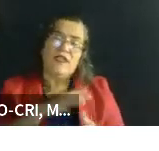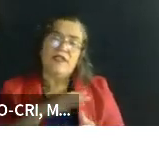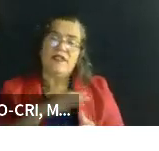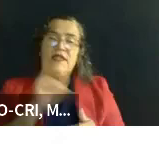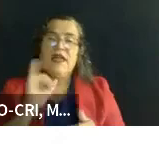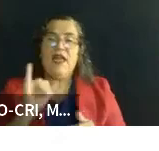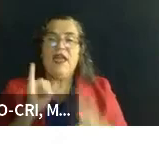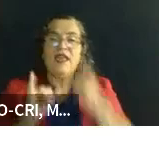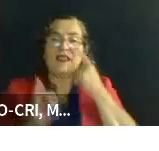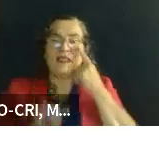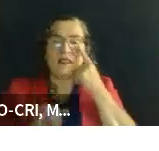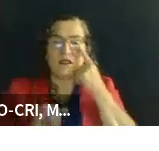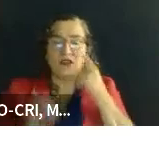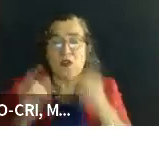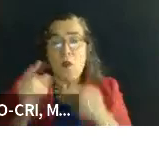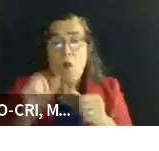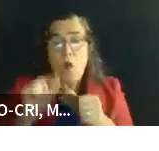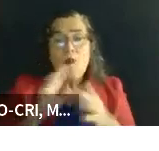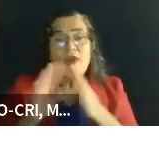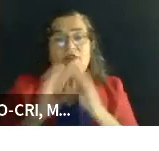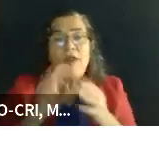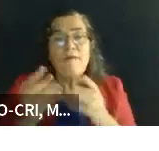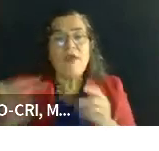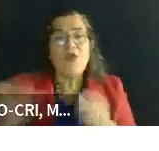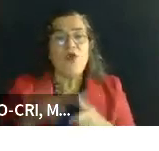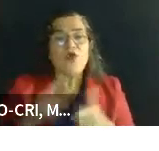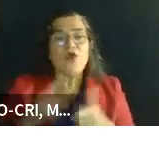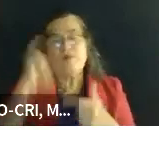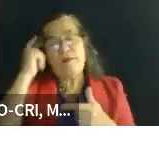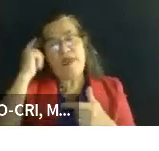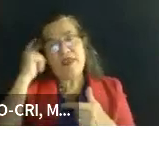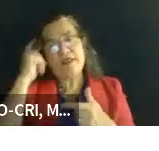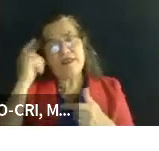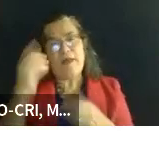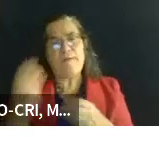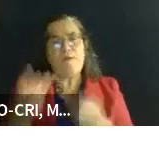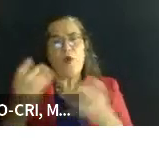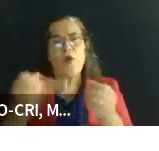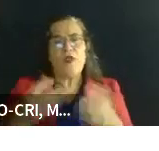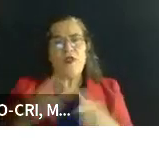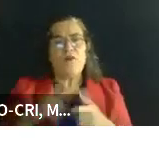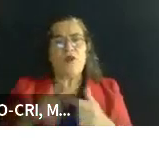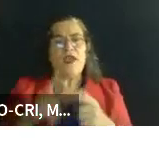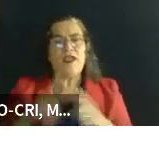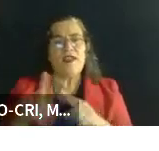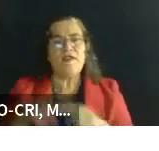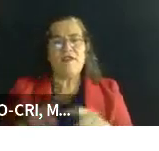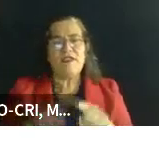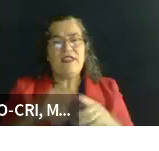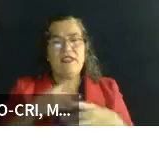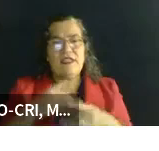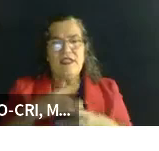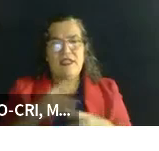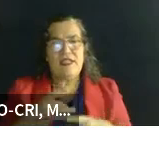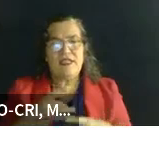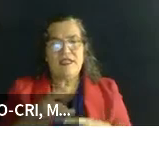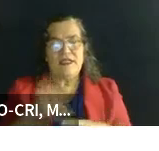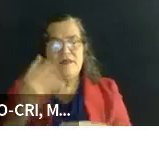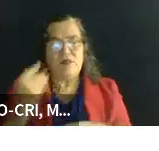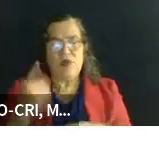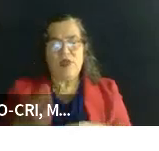ya voy a empezar a ir un poco más rápido, piensa en múltiples porque hay diversidad de intereses,